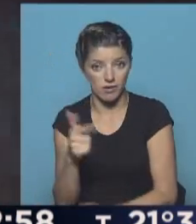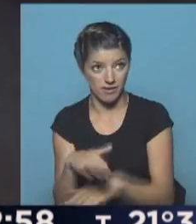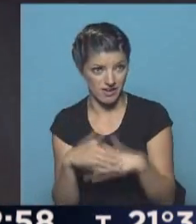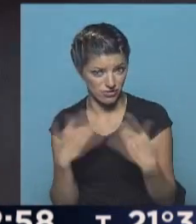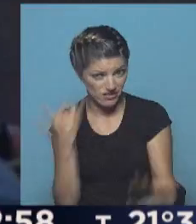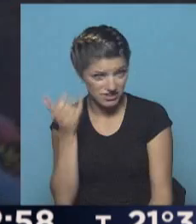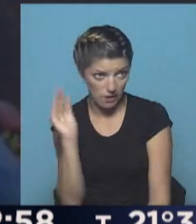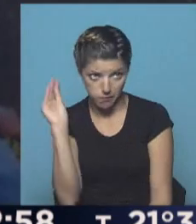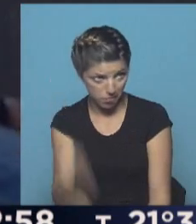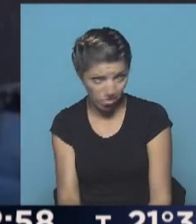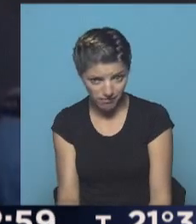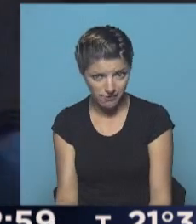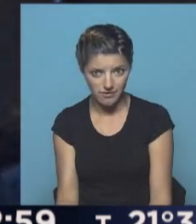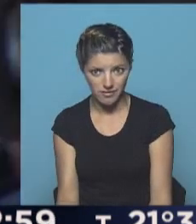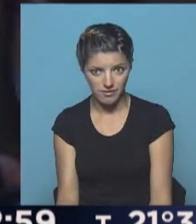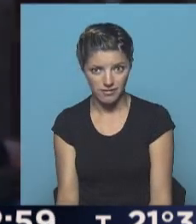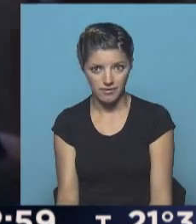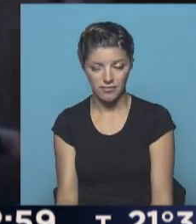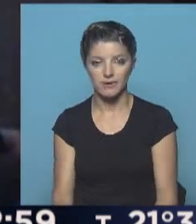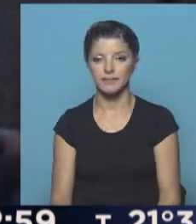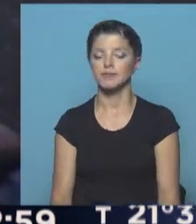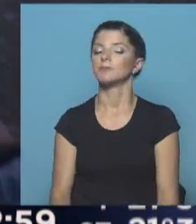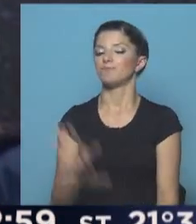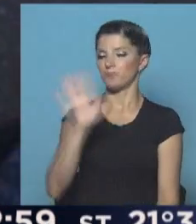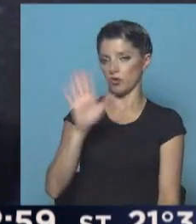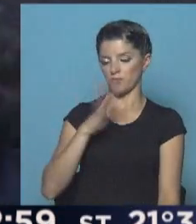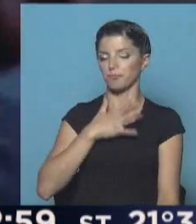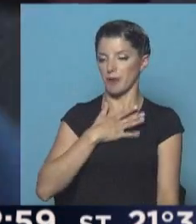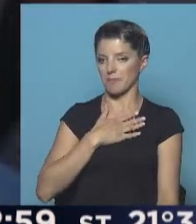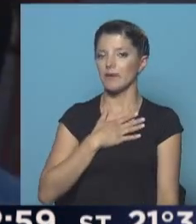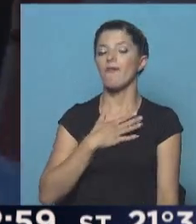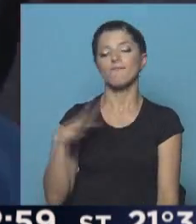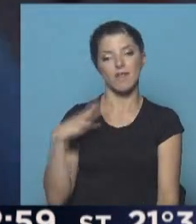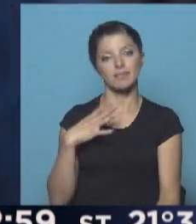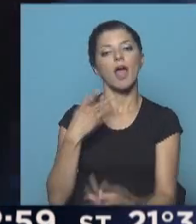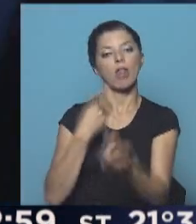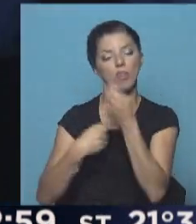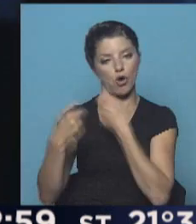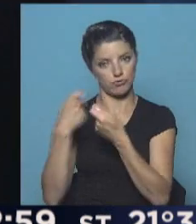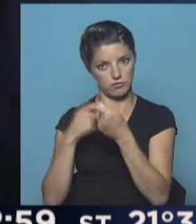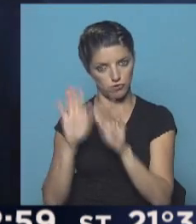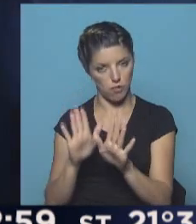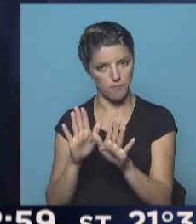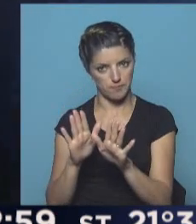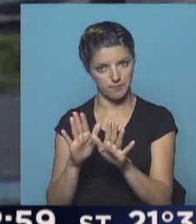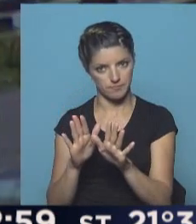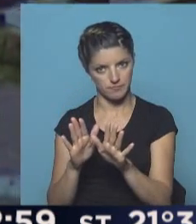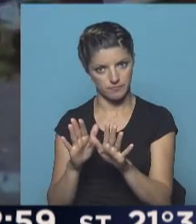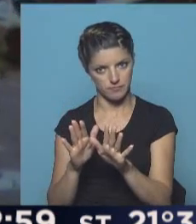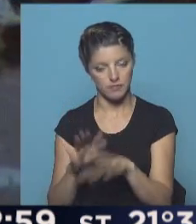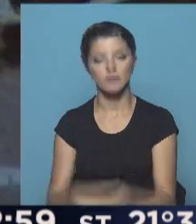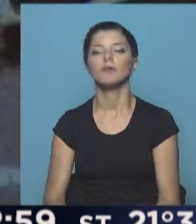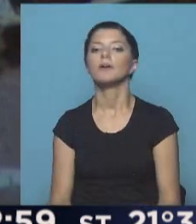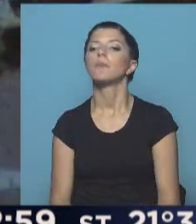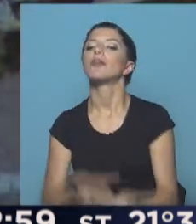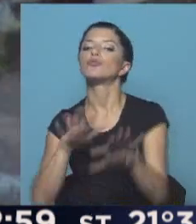al precipicio? No, yo creo que tiene que haber una negociación también para una planificación de carácter estratégico